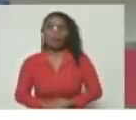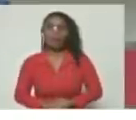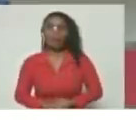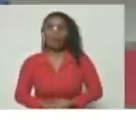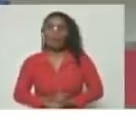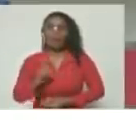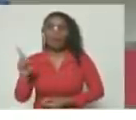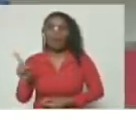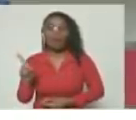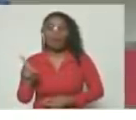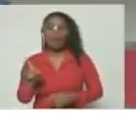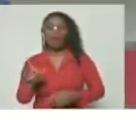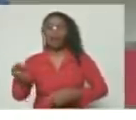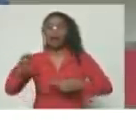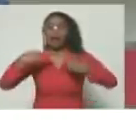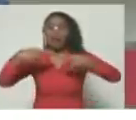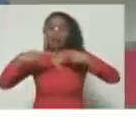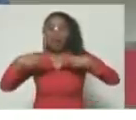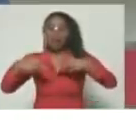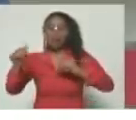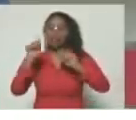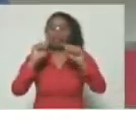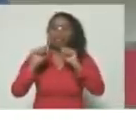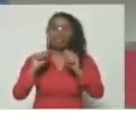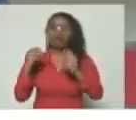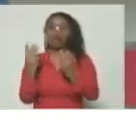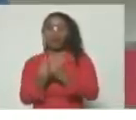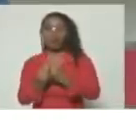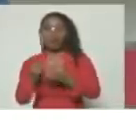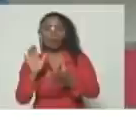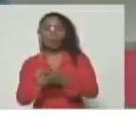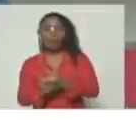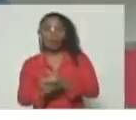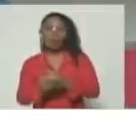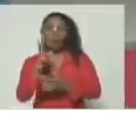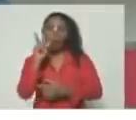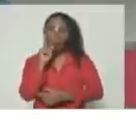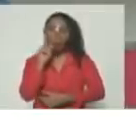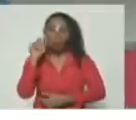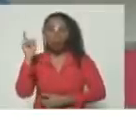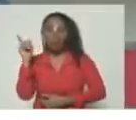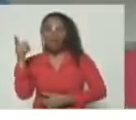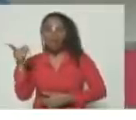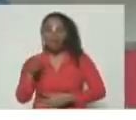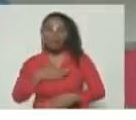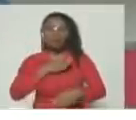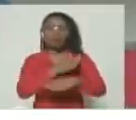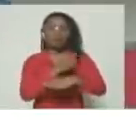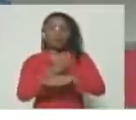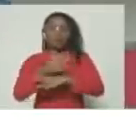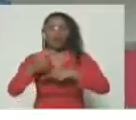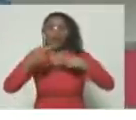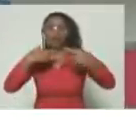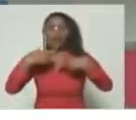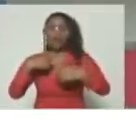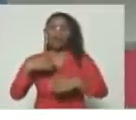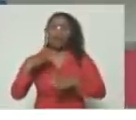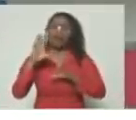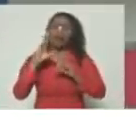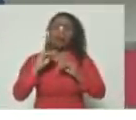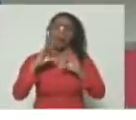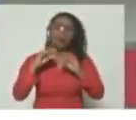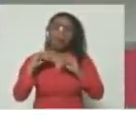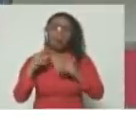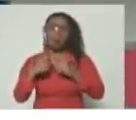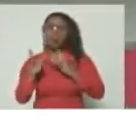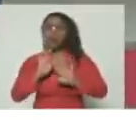en restaurantes, comiendo, bebiendo con sus amigos, Luis Aquiles Moreno, eso es lo que le hace, ir a restaurantes, a hablar y hablar, pero ya no